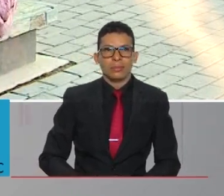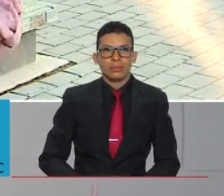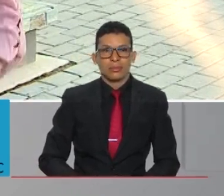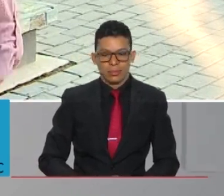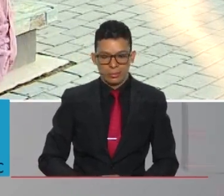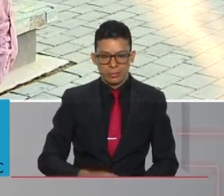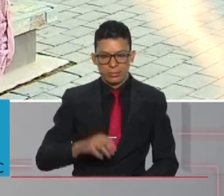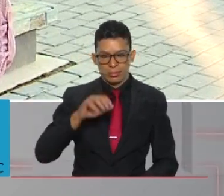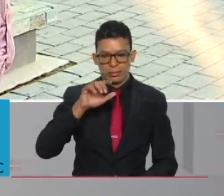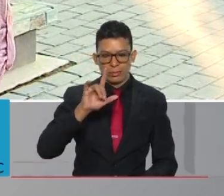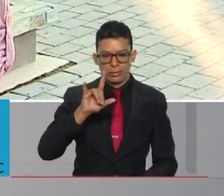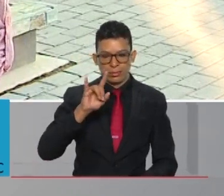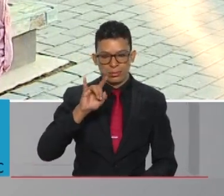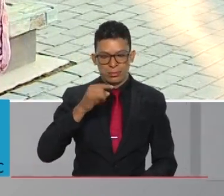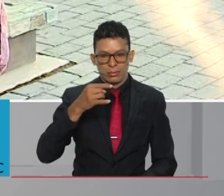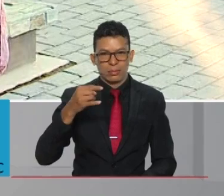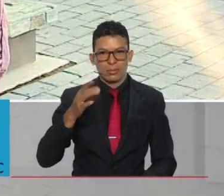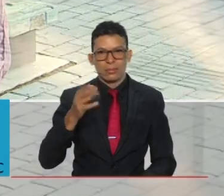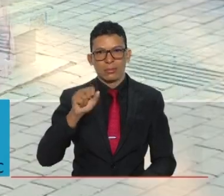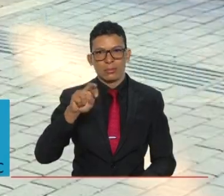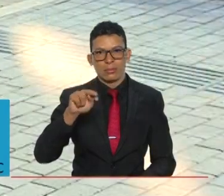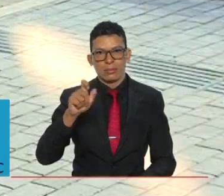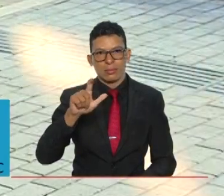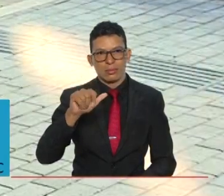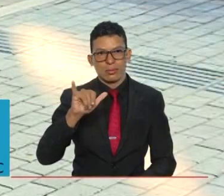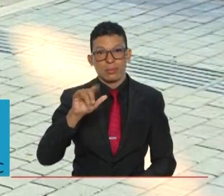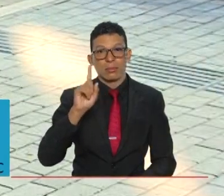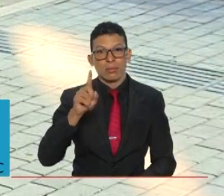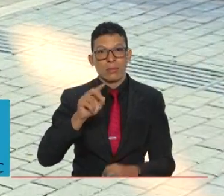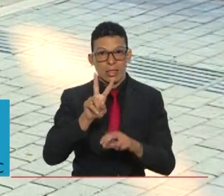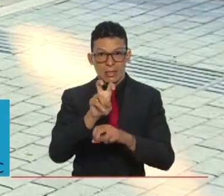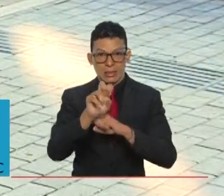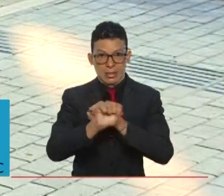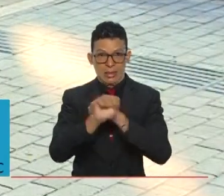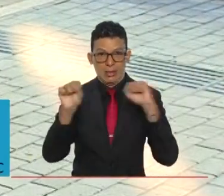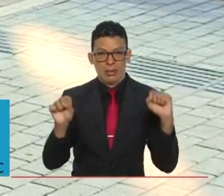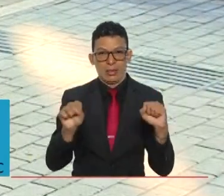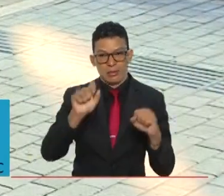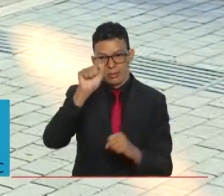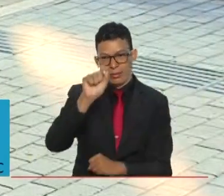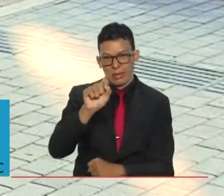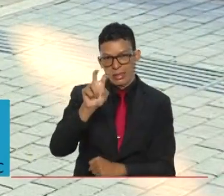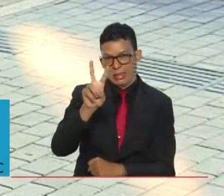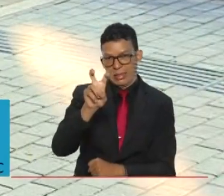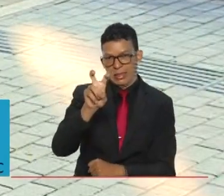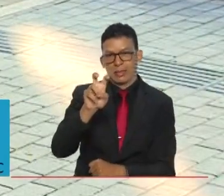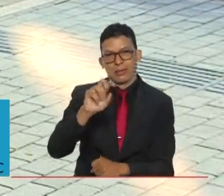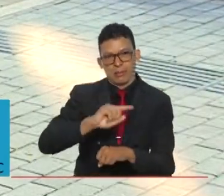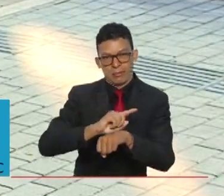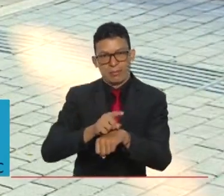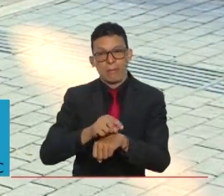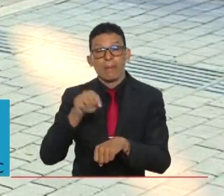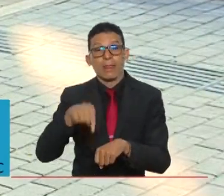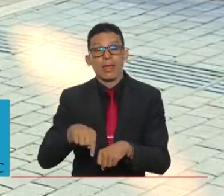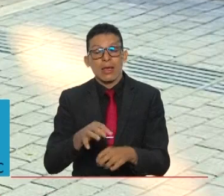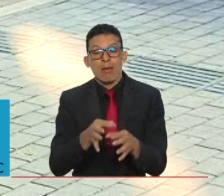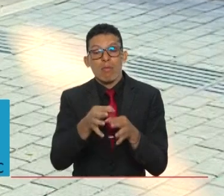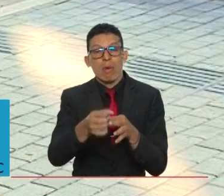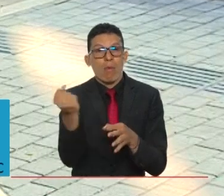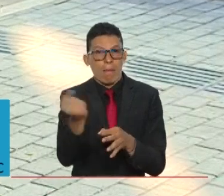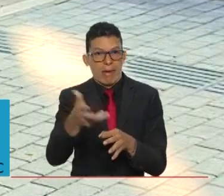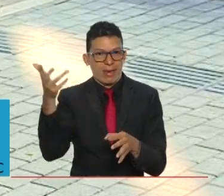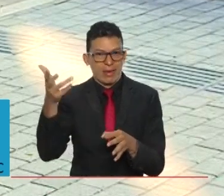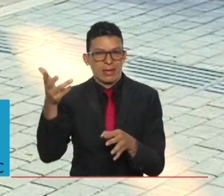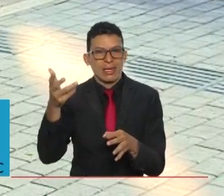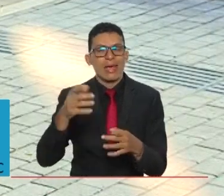Luz Angeli, a las 7 de la mañana, 7 minutos, les saludamos desde el pueblo mágico, la